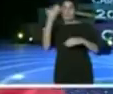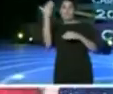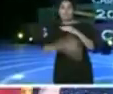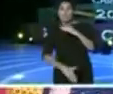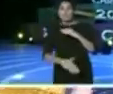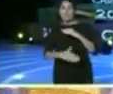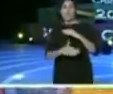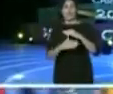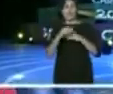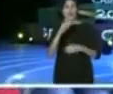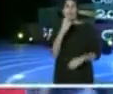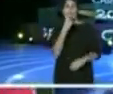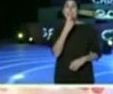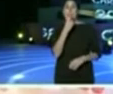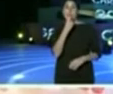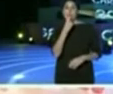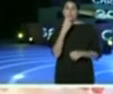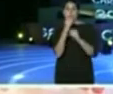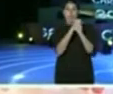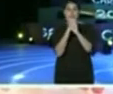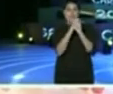Los Pitapitos.